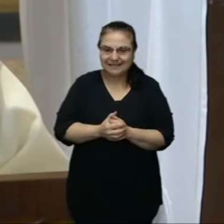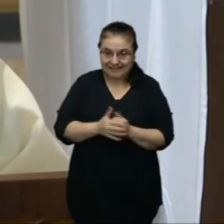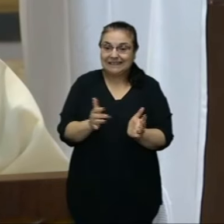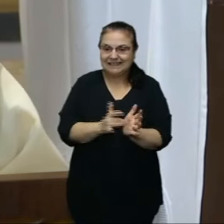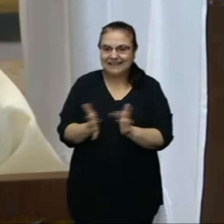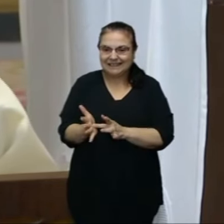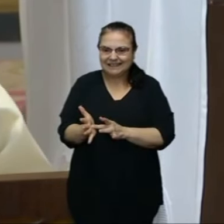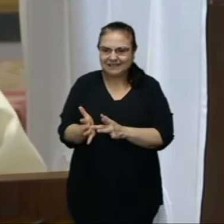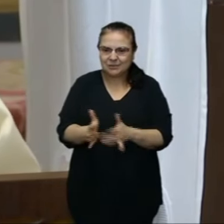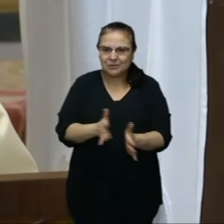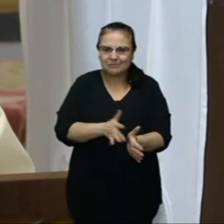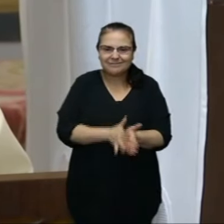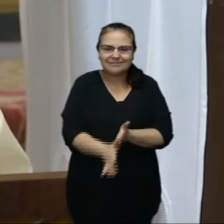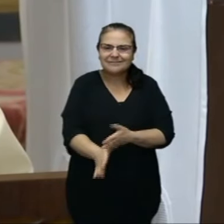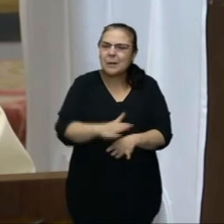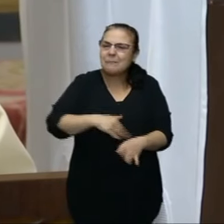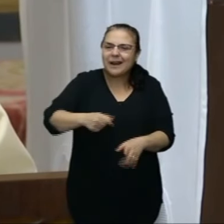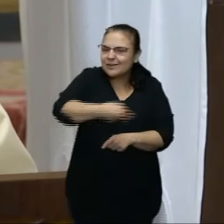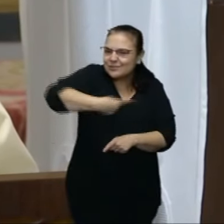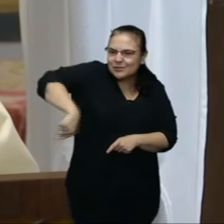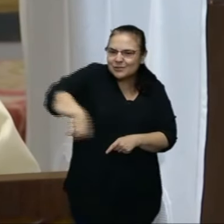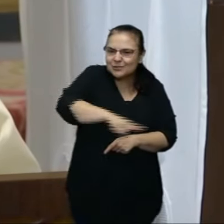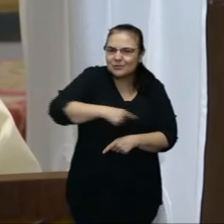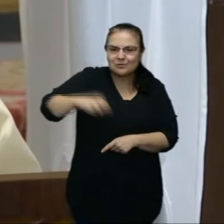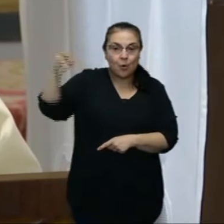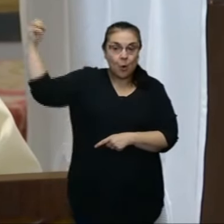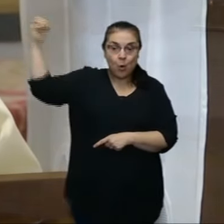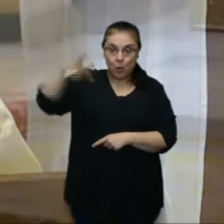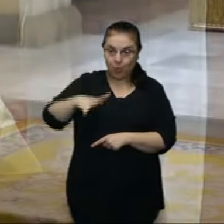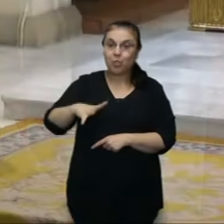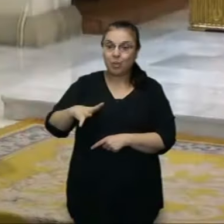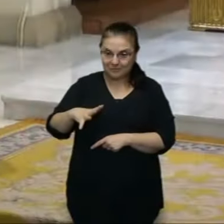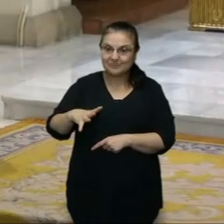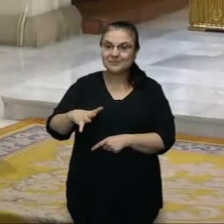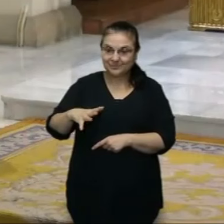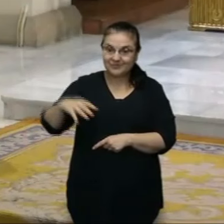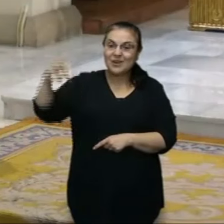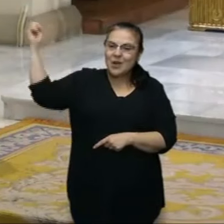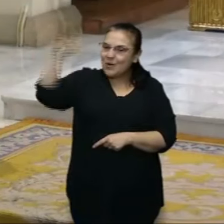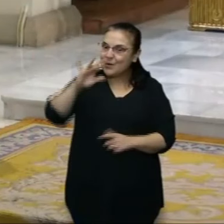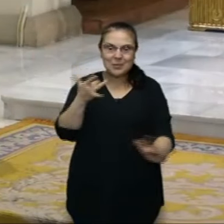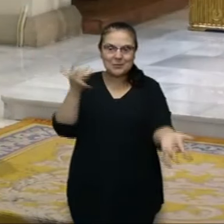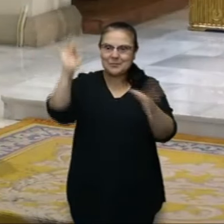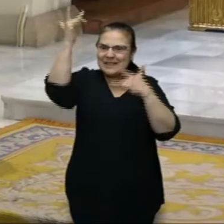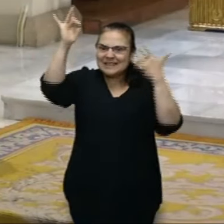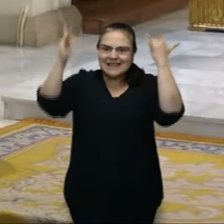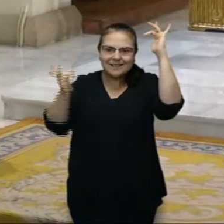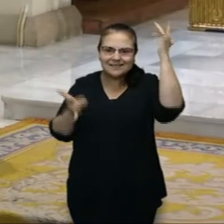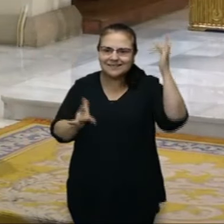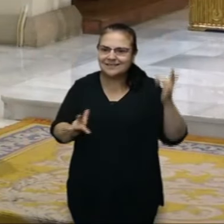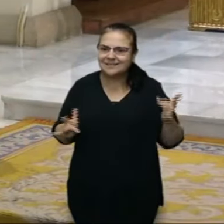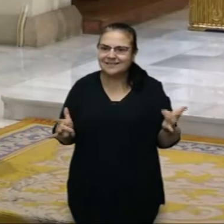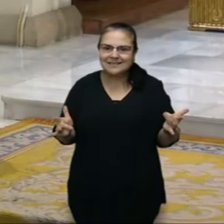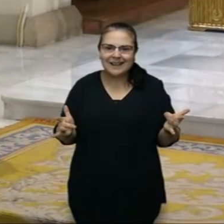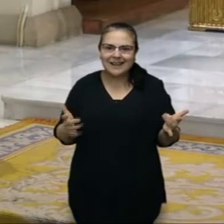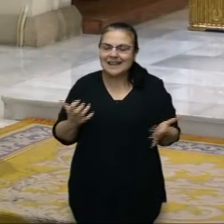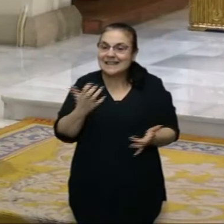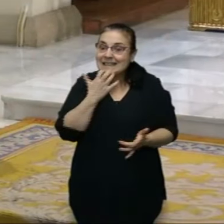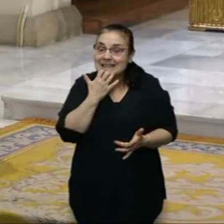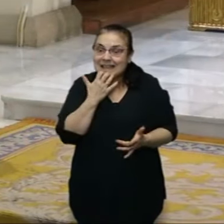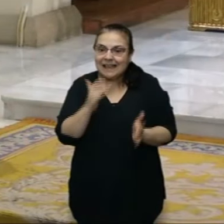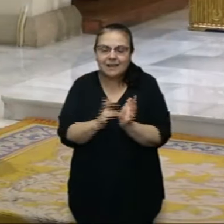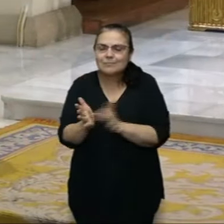Cristo es para nosotros luz, una luz brillantísima. Sin Él la vida es